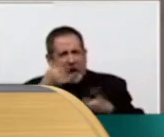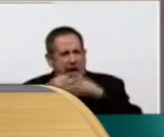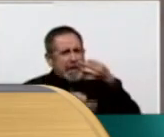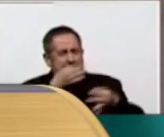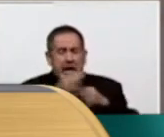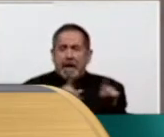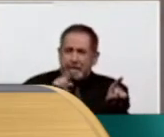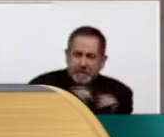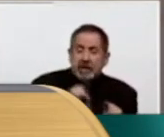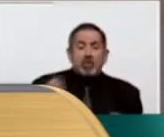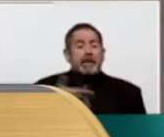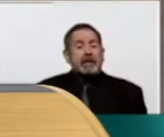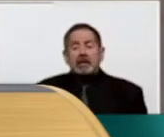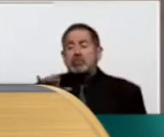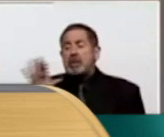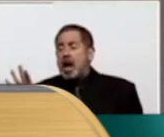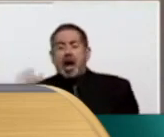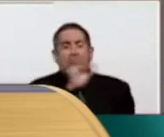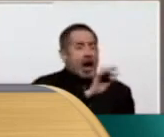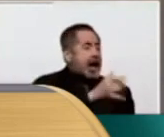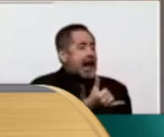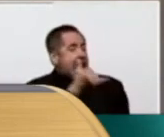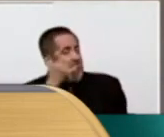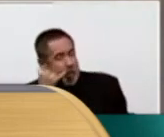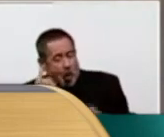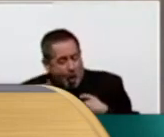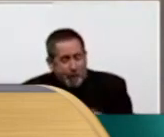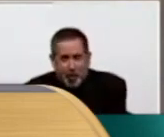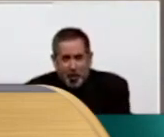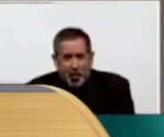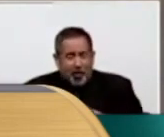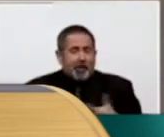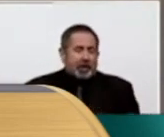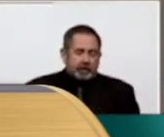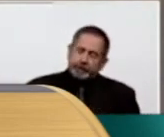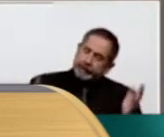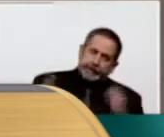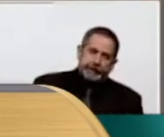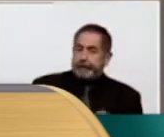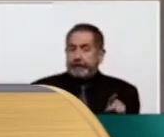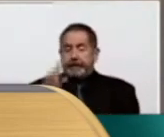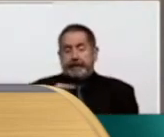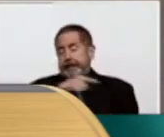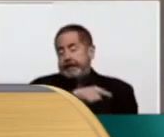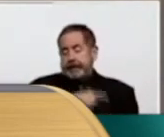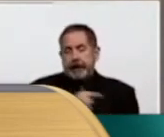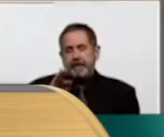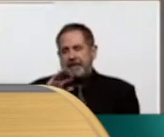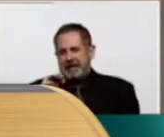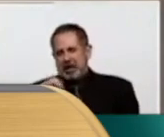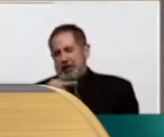el presidente de la Corte y habló por teléfono conmigo. Pero bueno, parece que Felipe